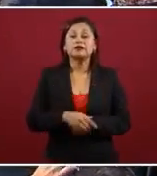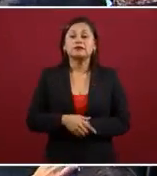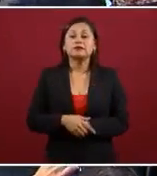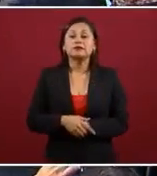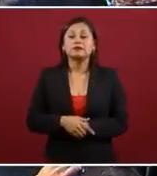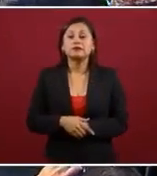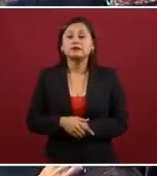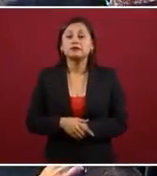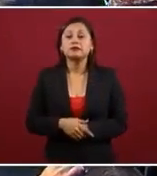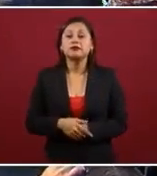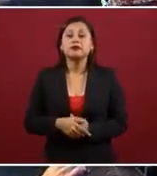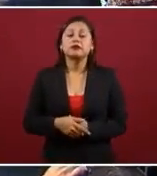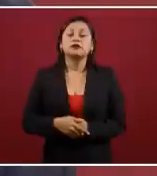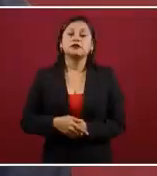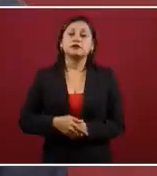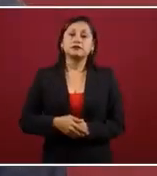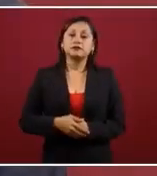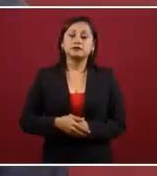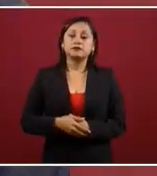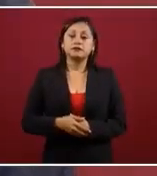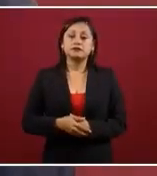y el que corta